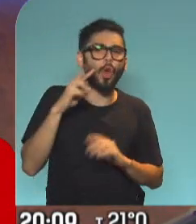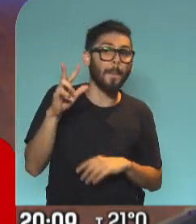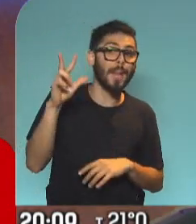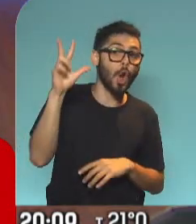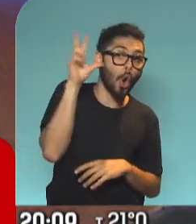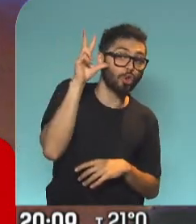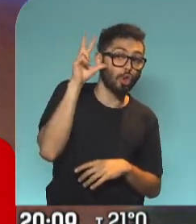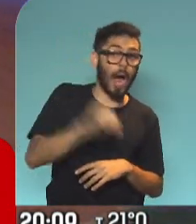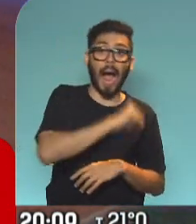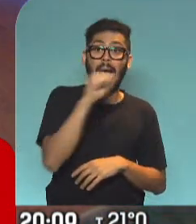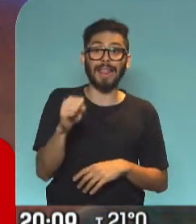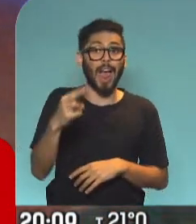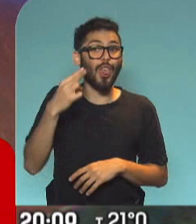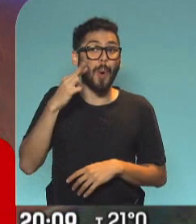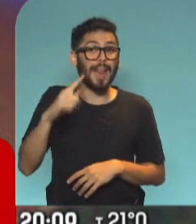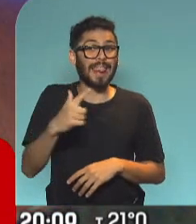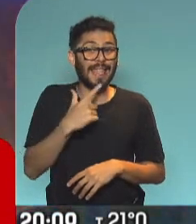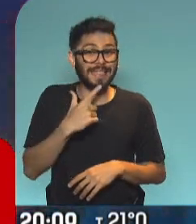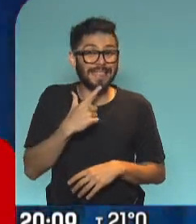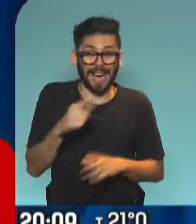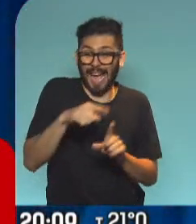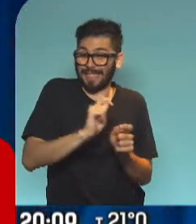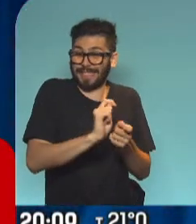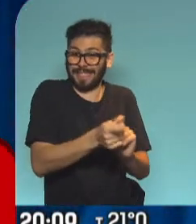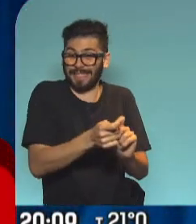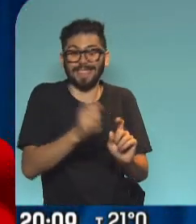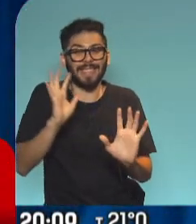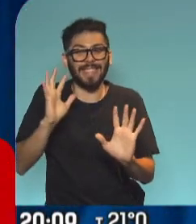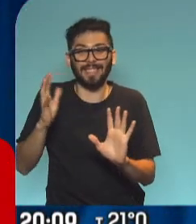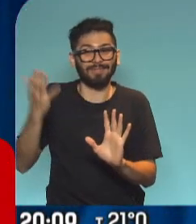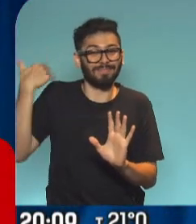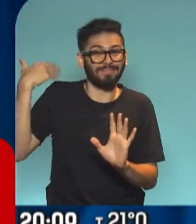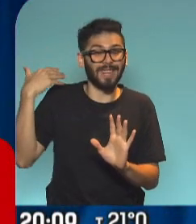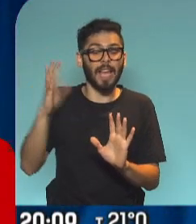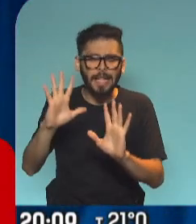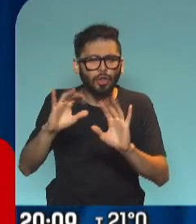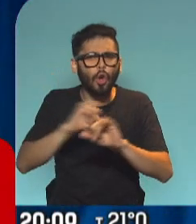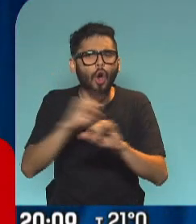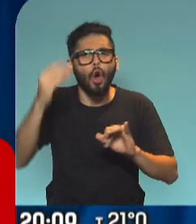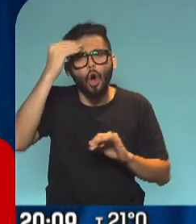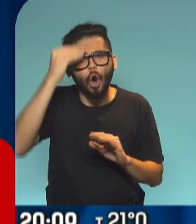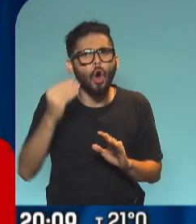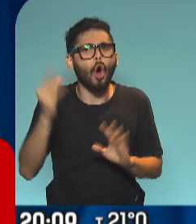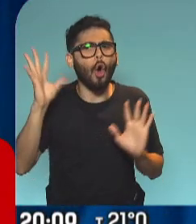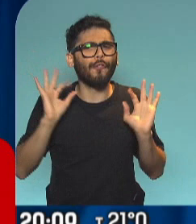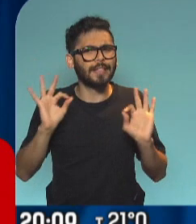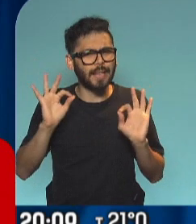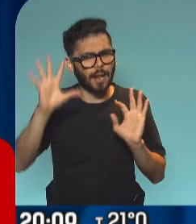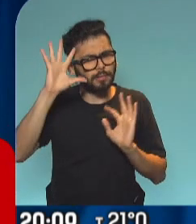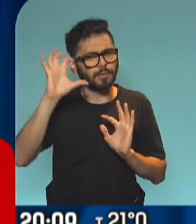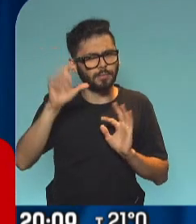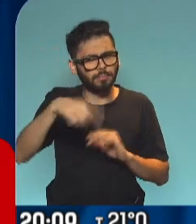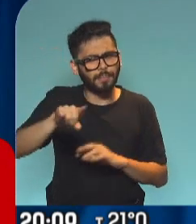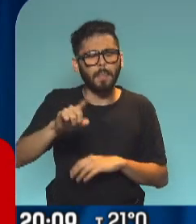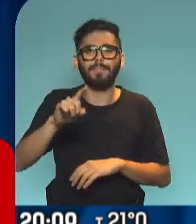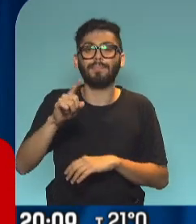hasta diciembre de 2017, que fue cuando se cambió. Recordemos que estos son datos oficiales, ¿no? Para dar lugar a la discusión.